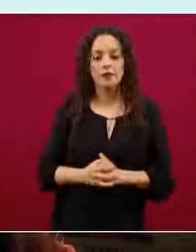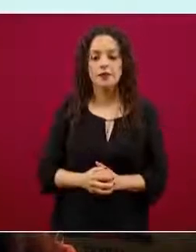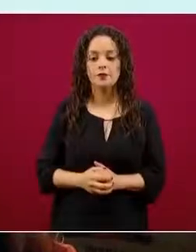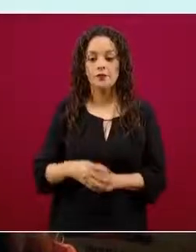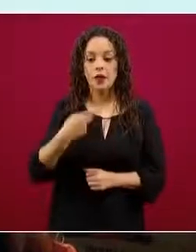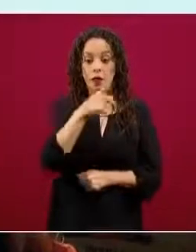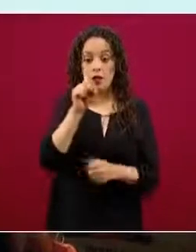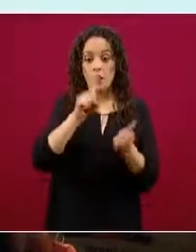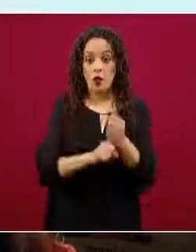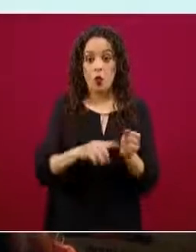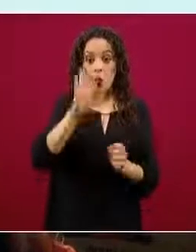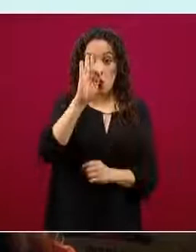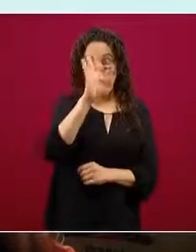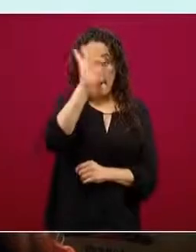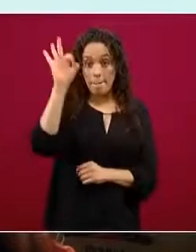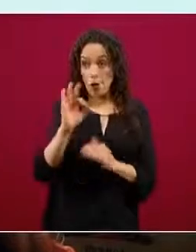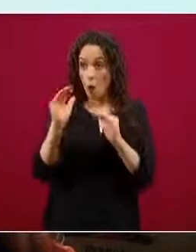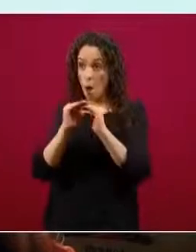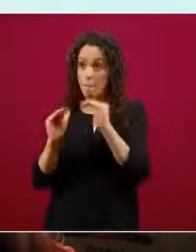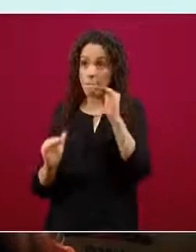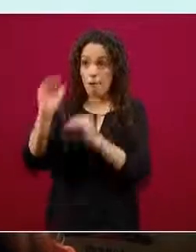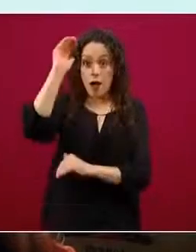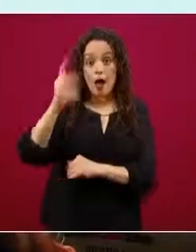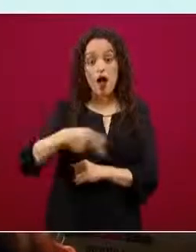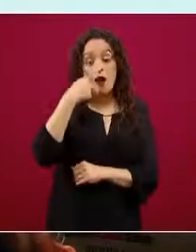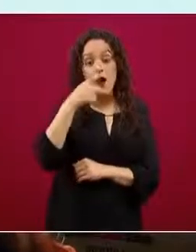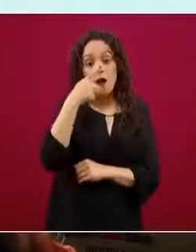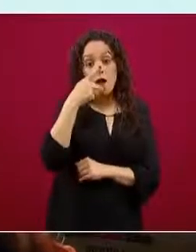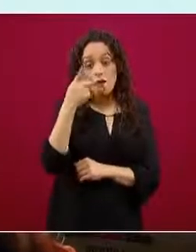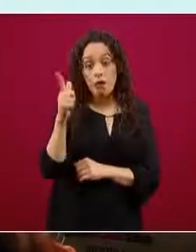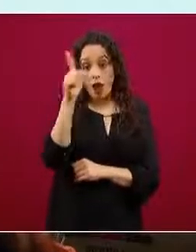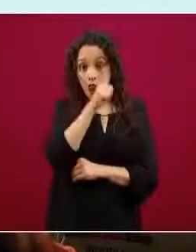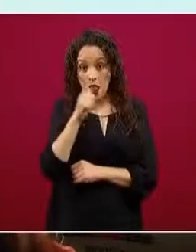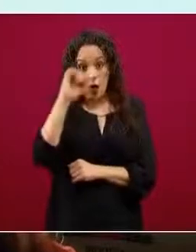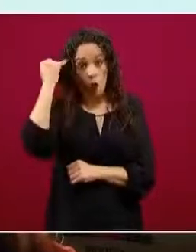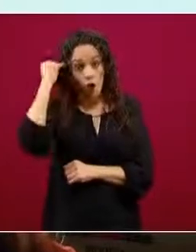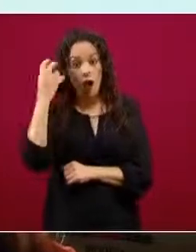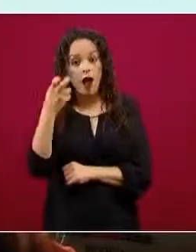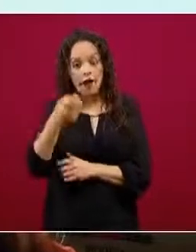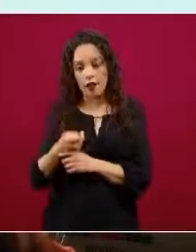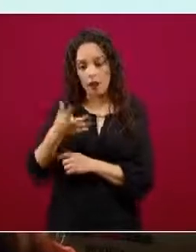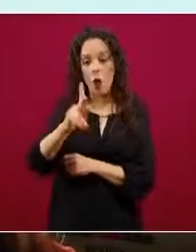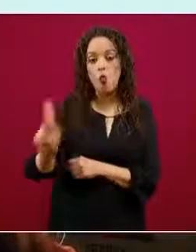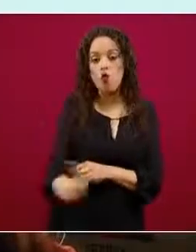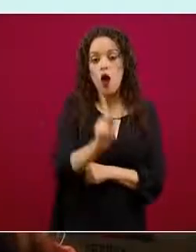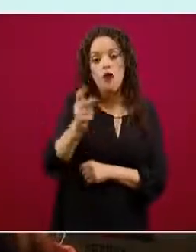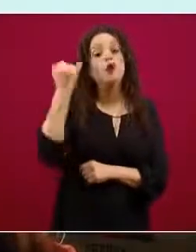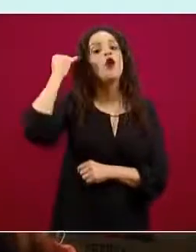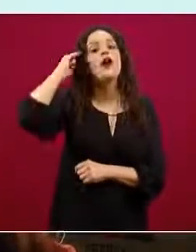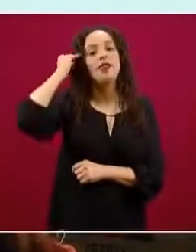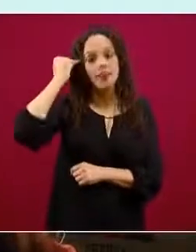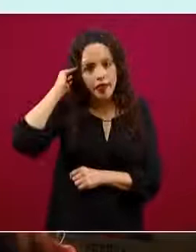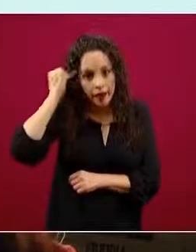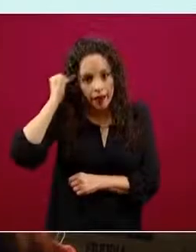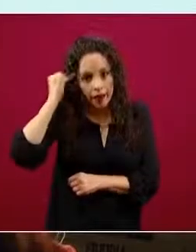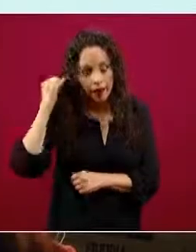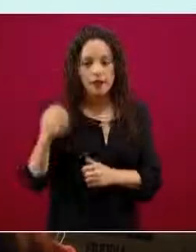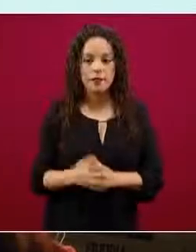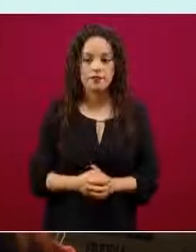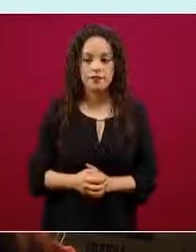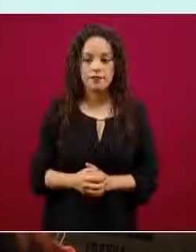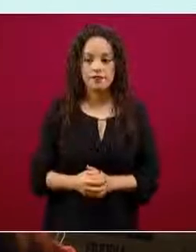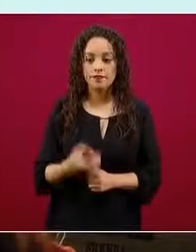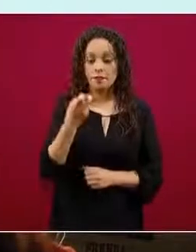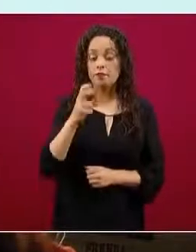el 40% y más hable una lengua, la podemos considerar pueblo indígena. Entonces, pues la verdad que